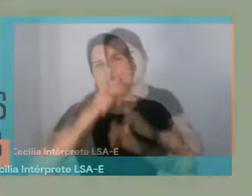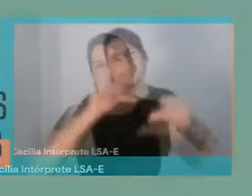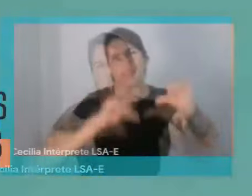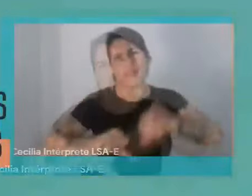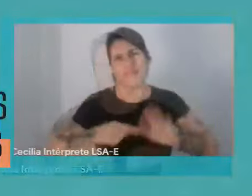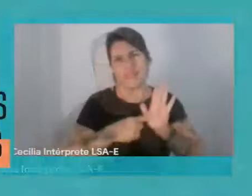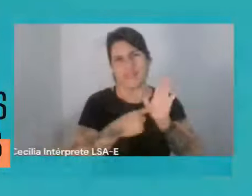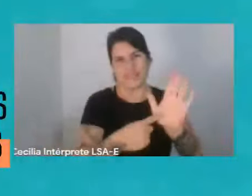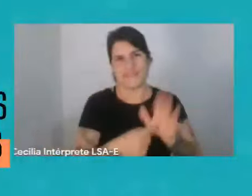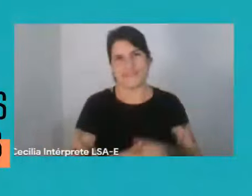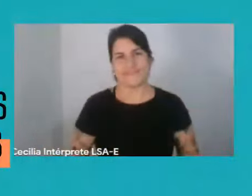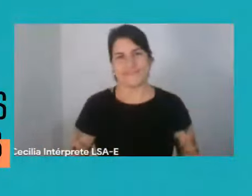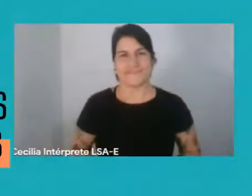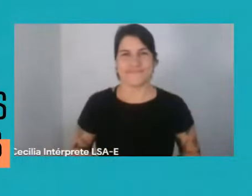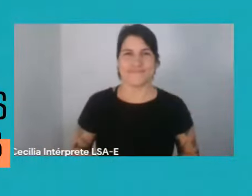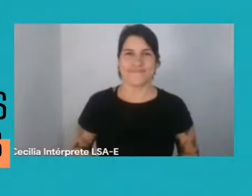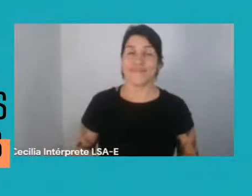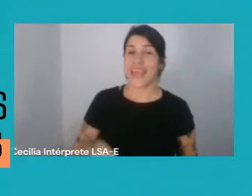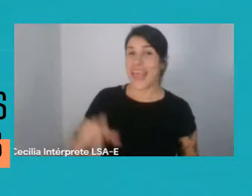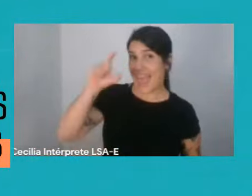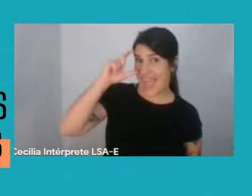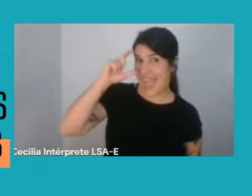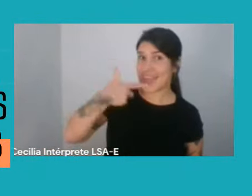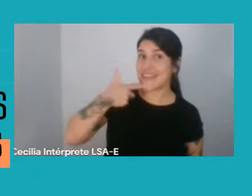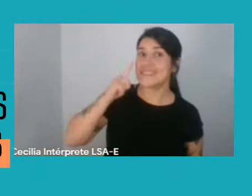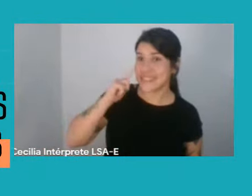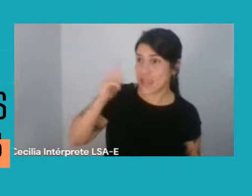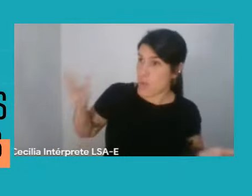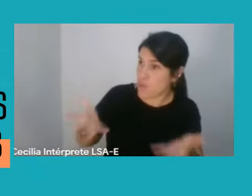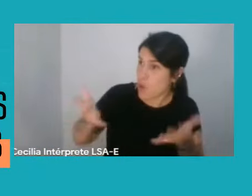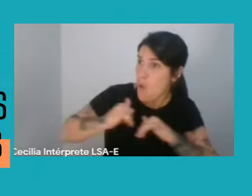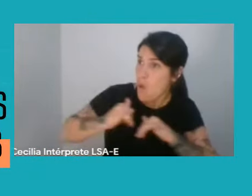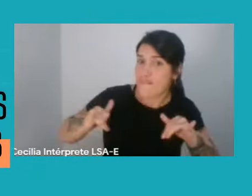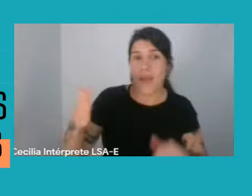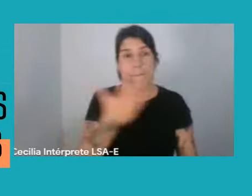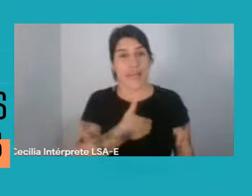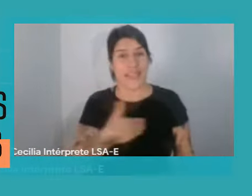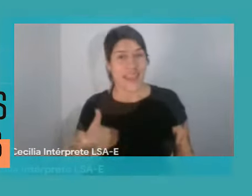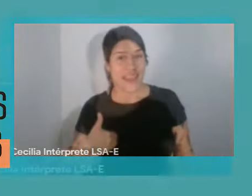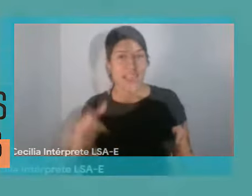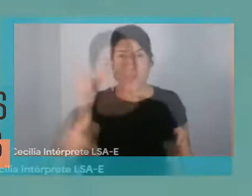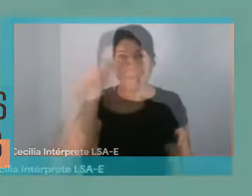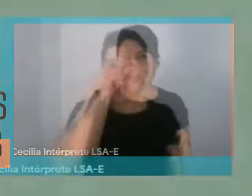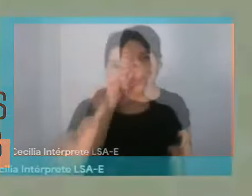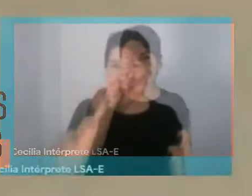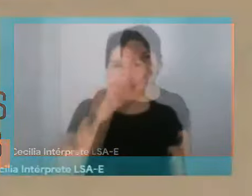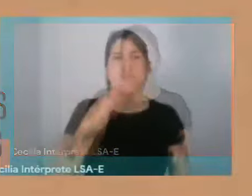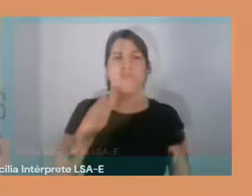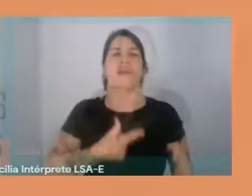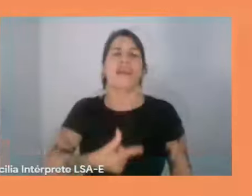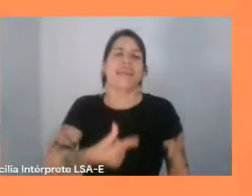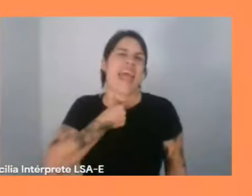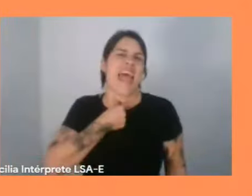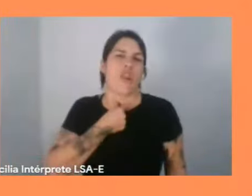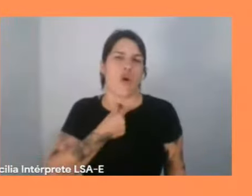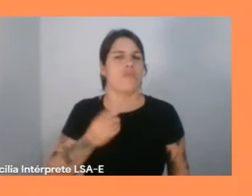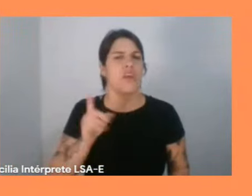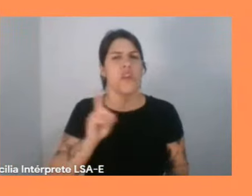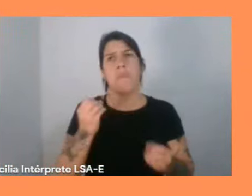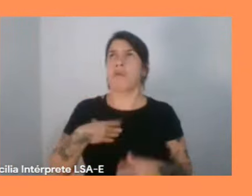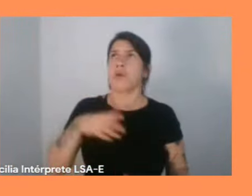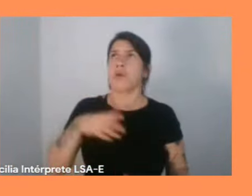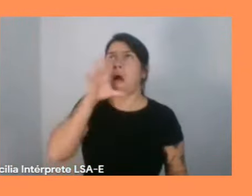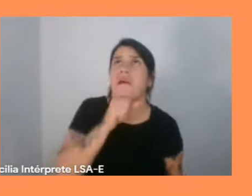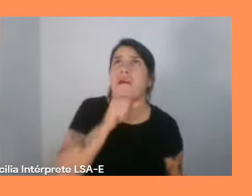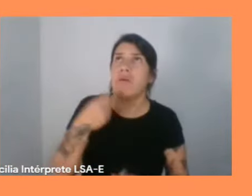La ESI promueve maternidades y paternidades intencionales y no forzadas. En nuestro país existe